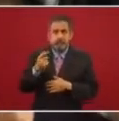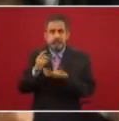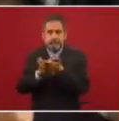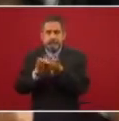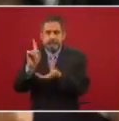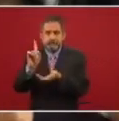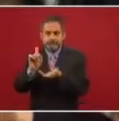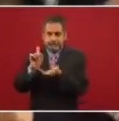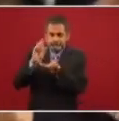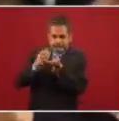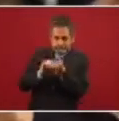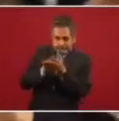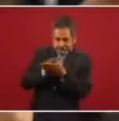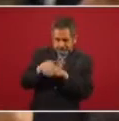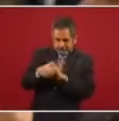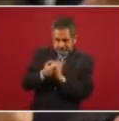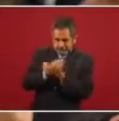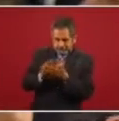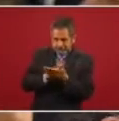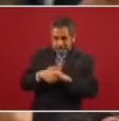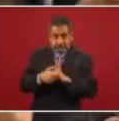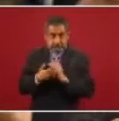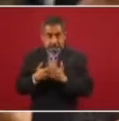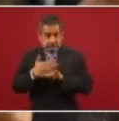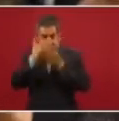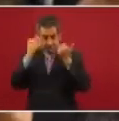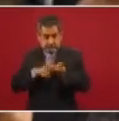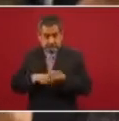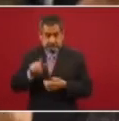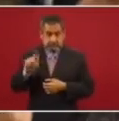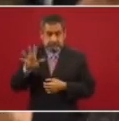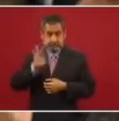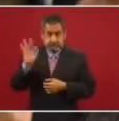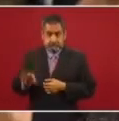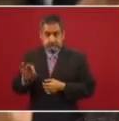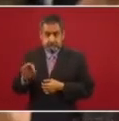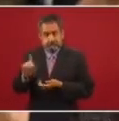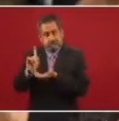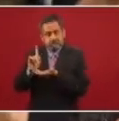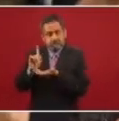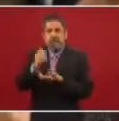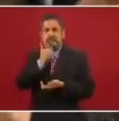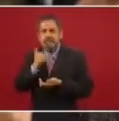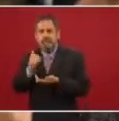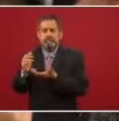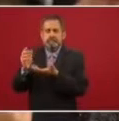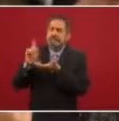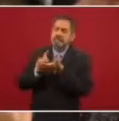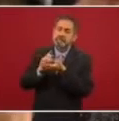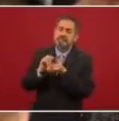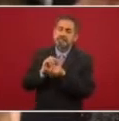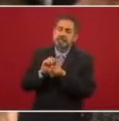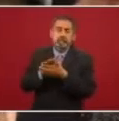me pongo el gel no sé si tenía más de 75 por ciento de alcohol pero lo pusieron y me dicen la srta